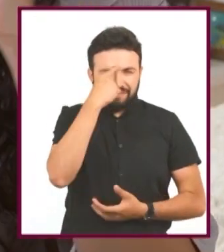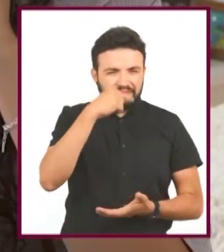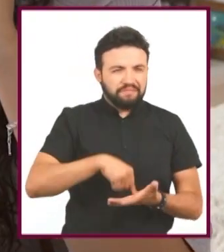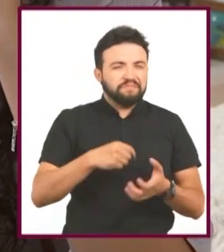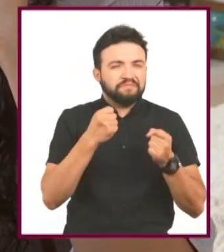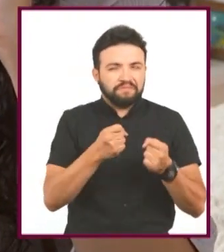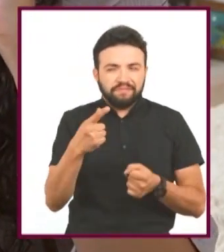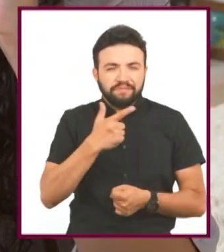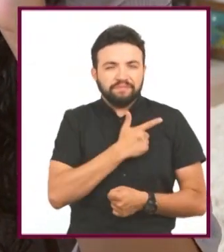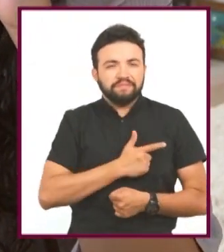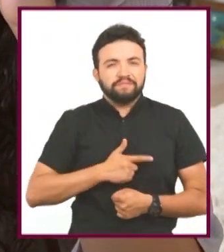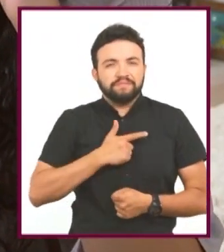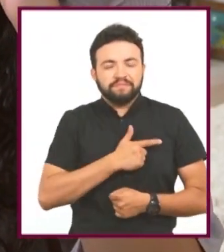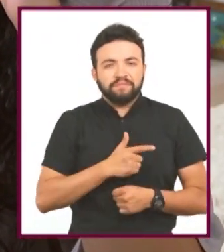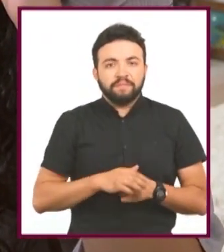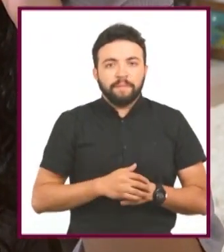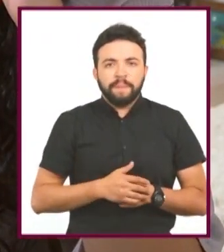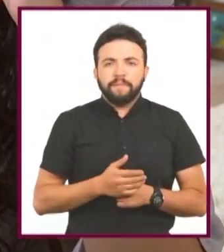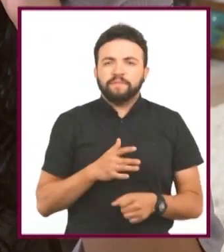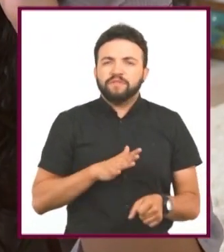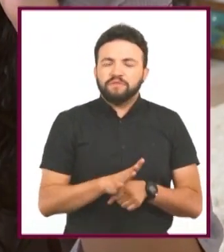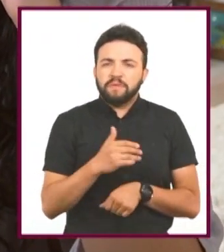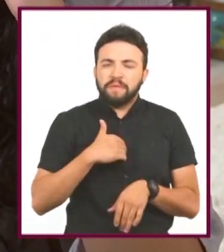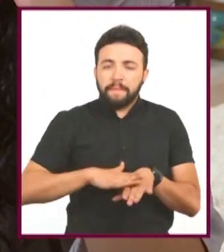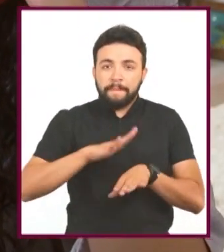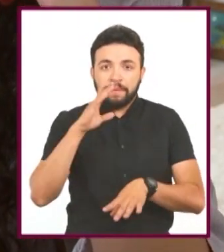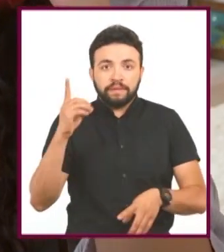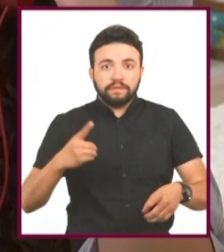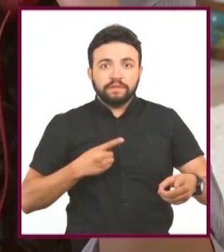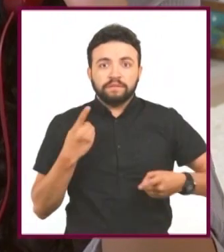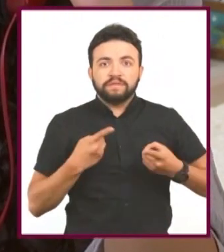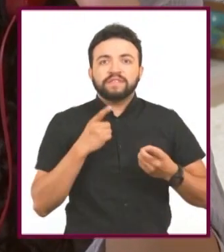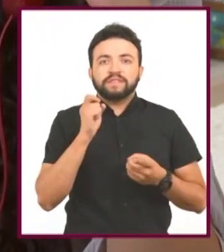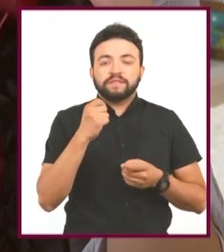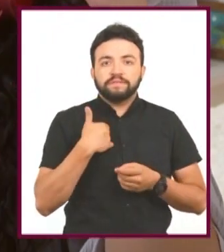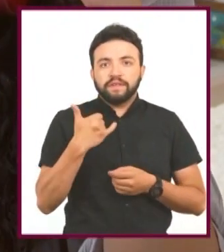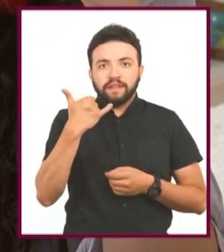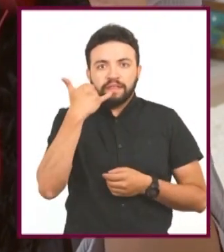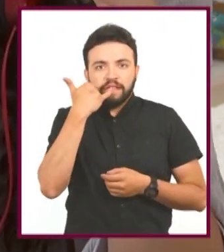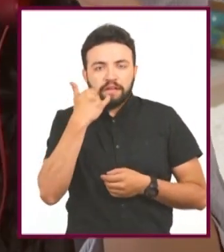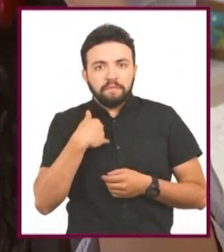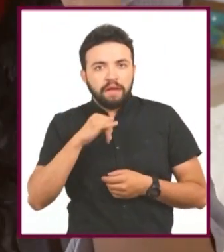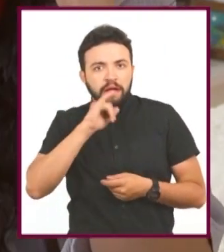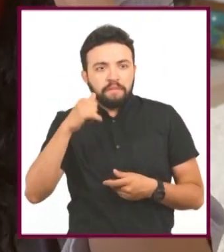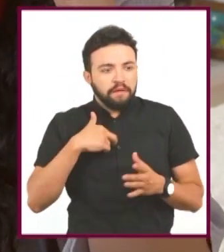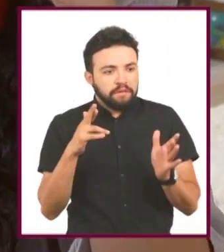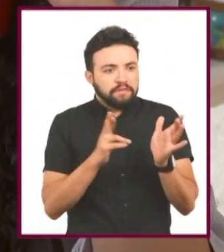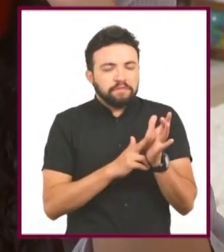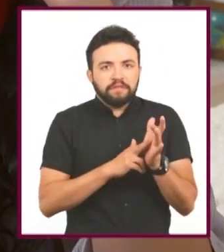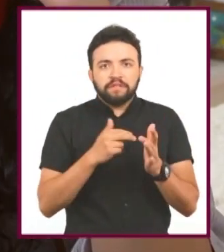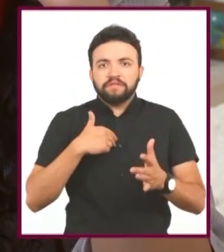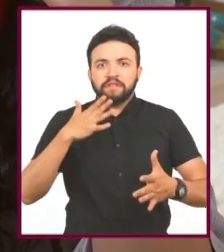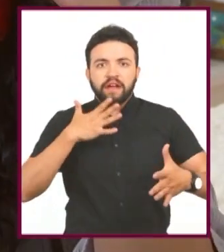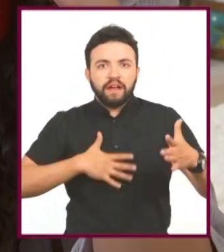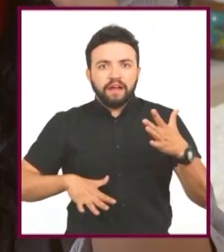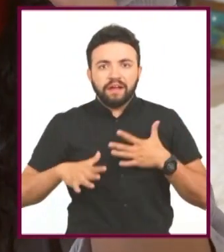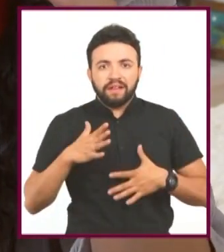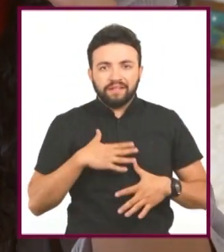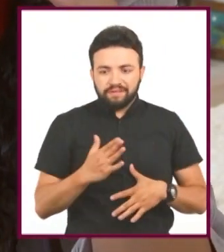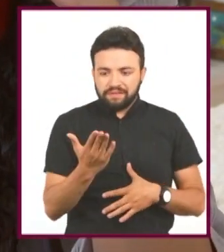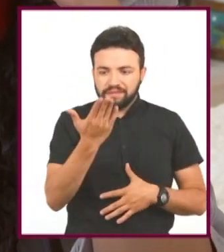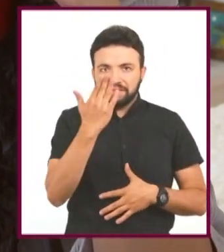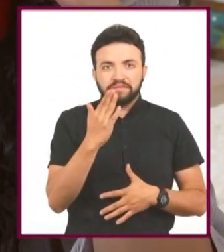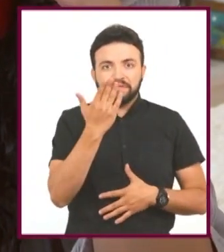que te gustaría. Algo que disfruté fue estar desconectado del teléfono. No me había dado cuenta de lo cansado que estaba de la